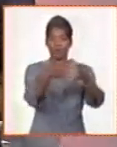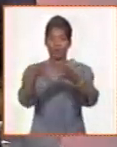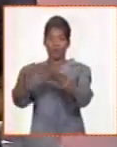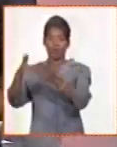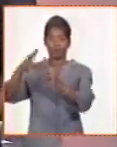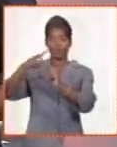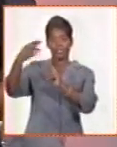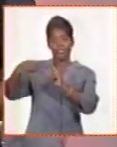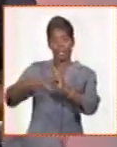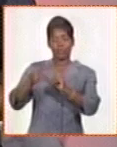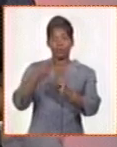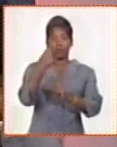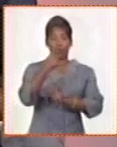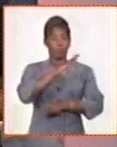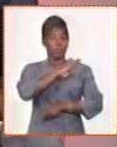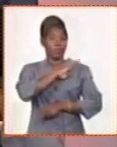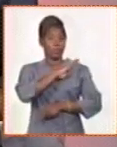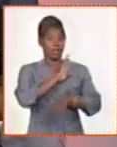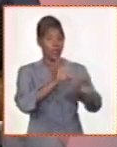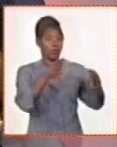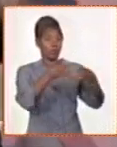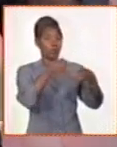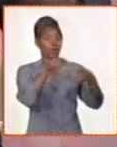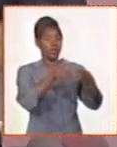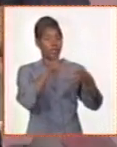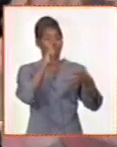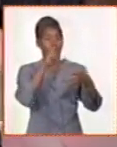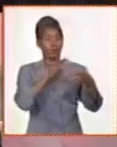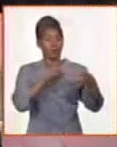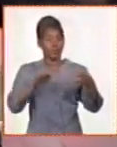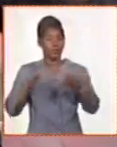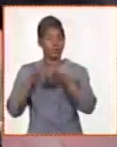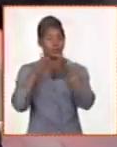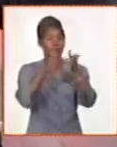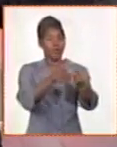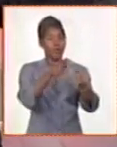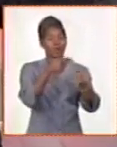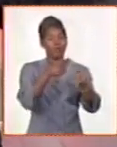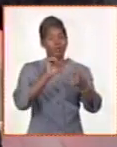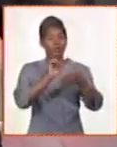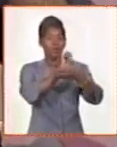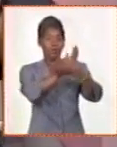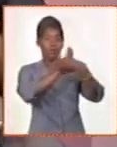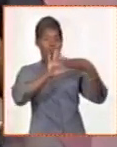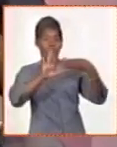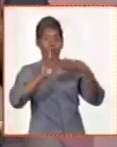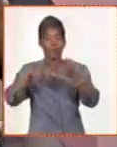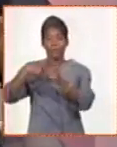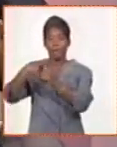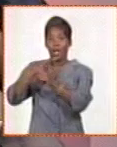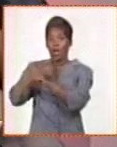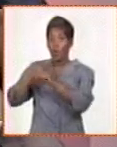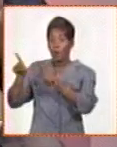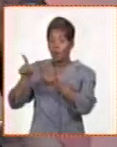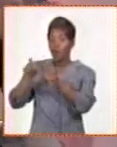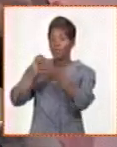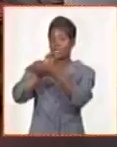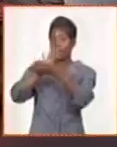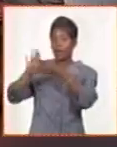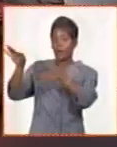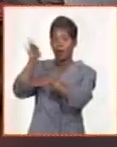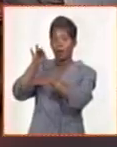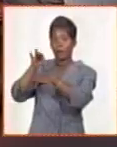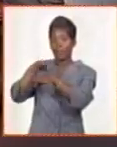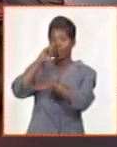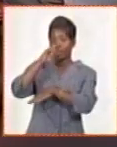del Minín y después en el barrio de Buenavista. Y en este momento está terminando la colmenita de los meñiquitos del Guille, los niños chiquitos,